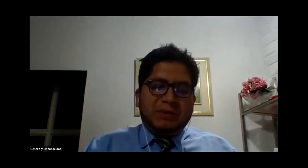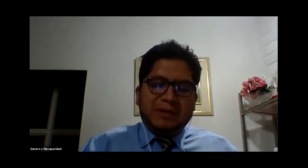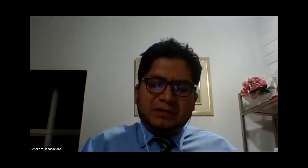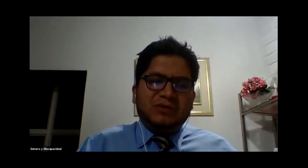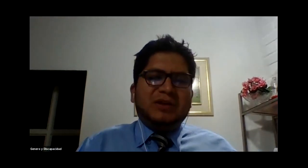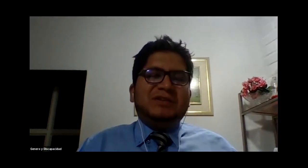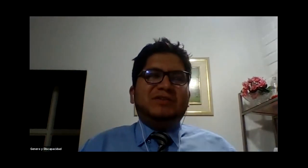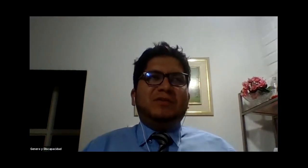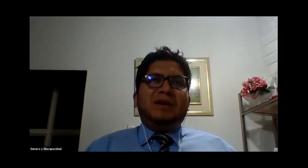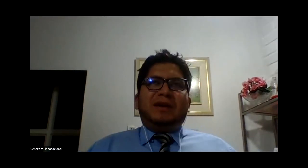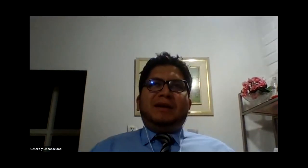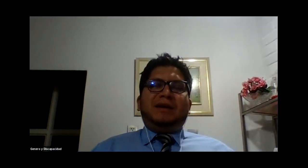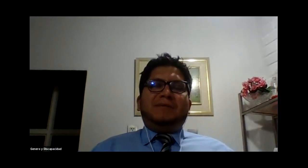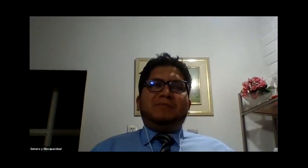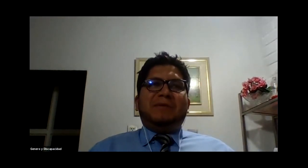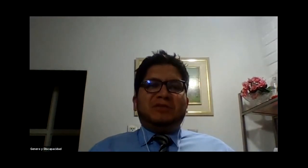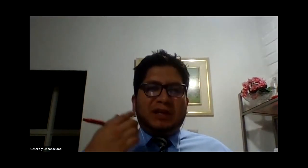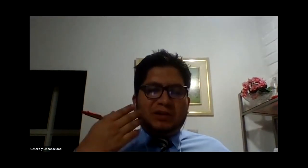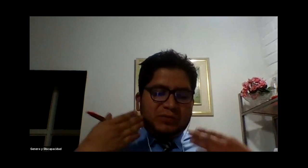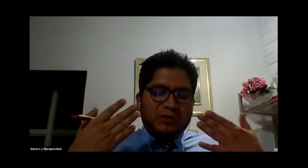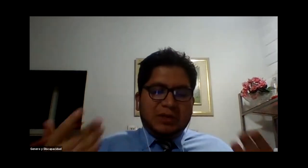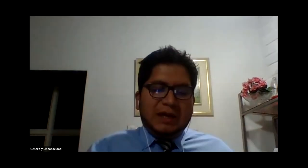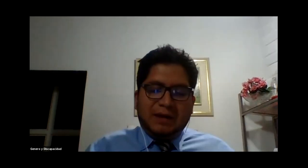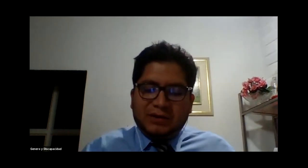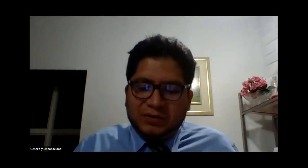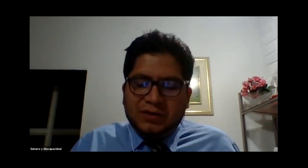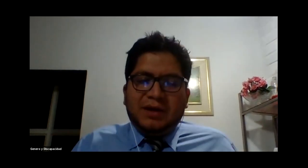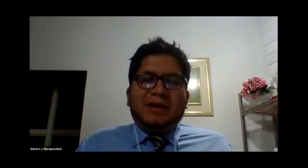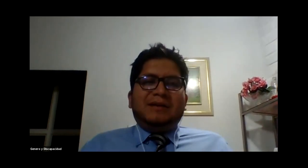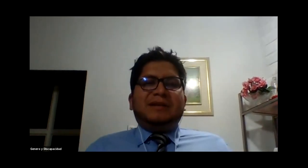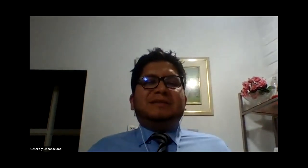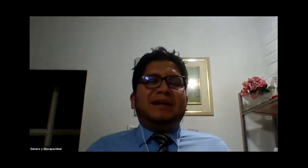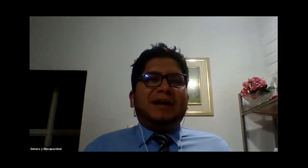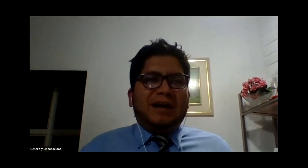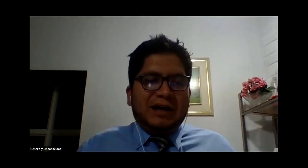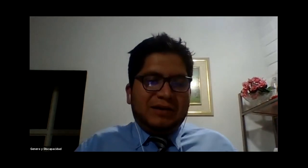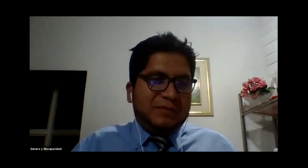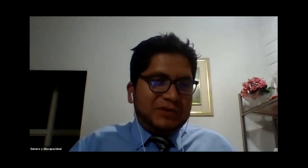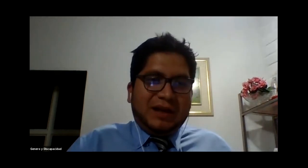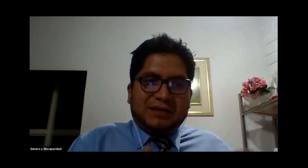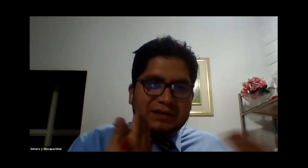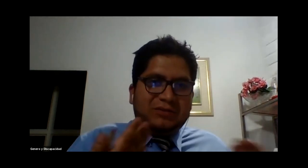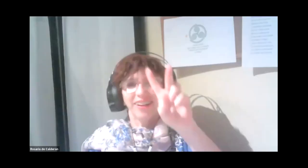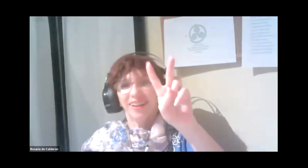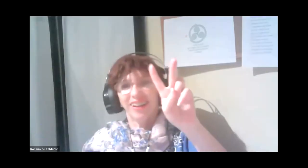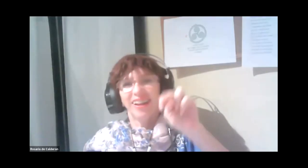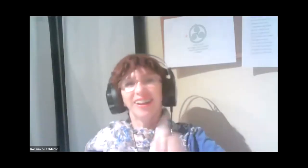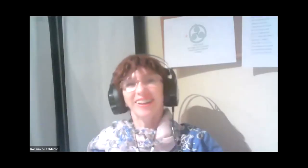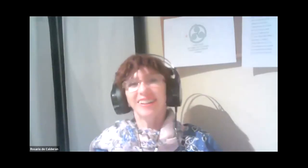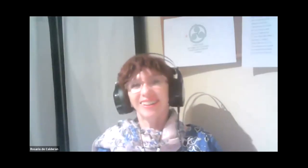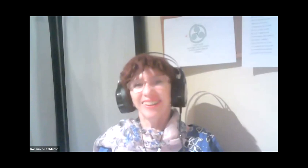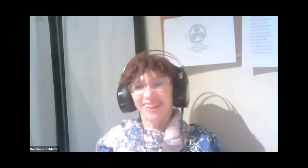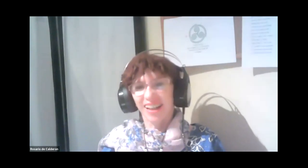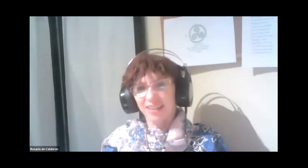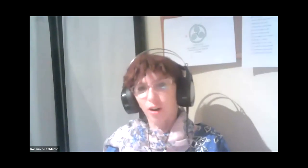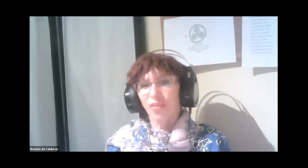un ejercicio la persona que no podría hablar no se acerca a una persona que sí no